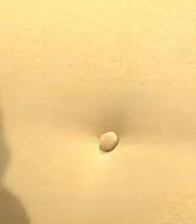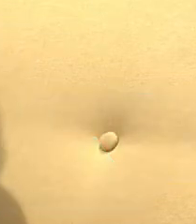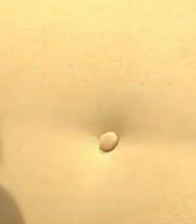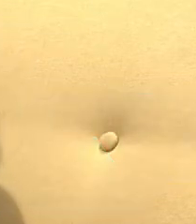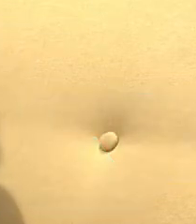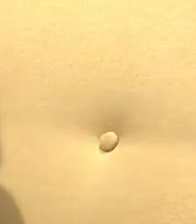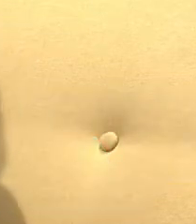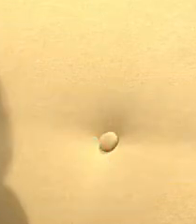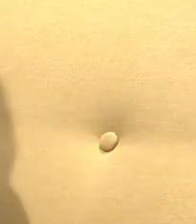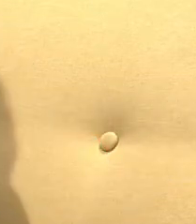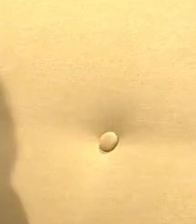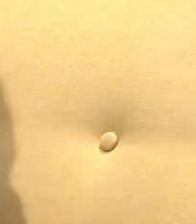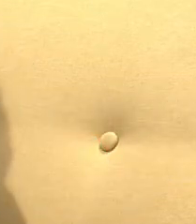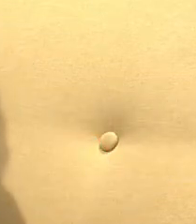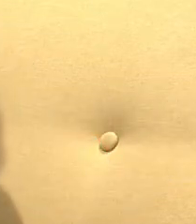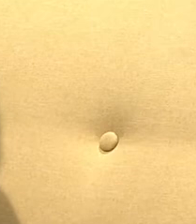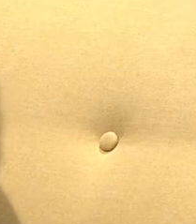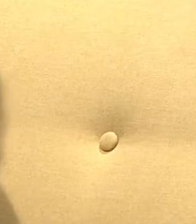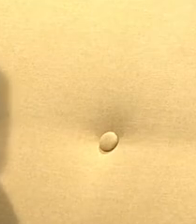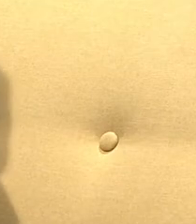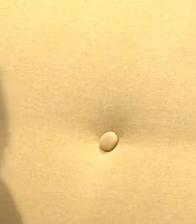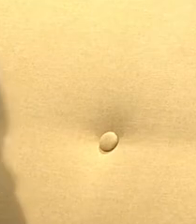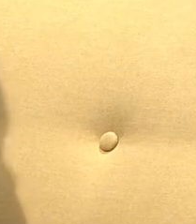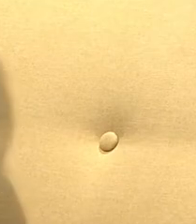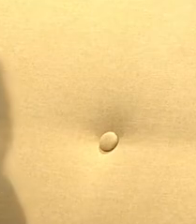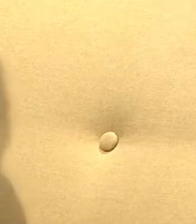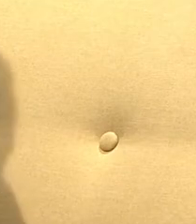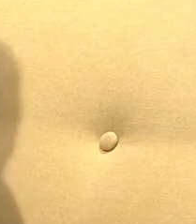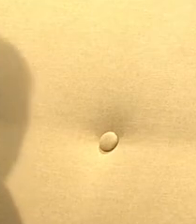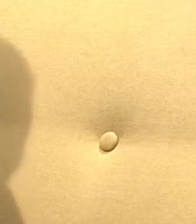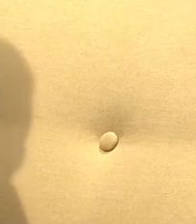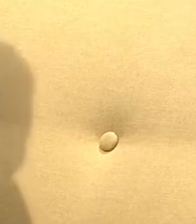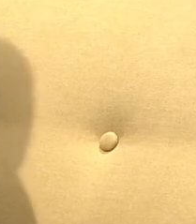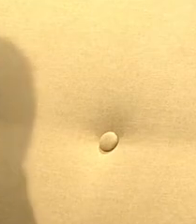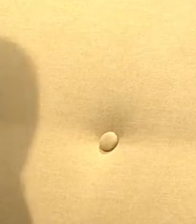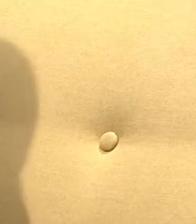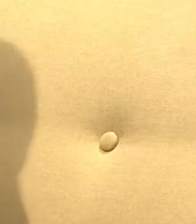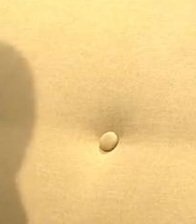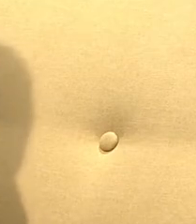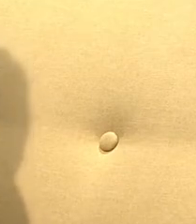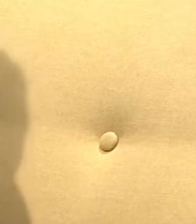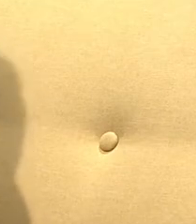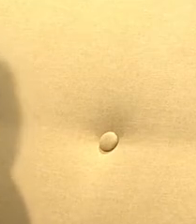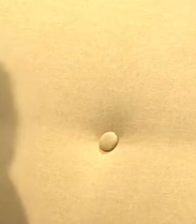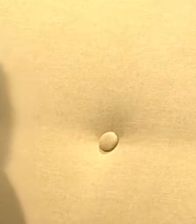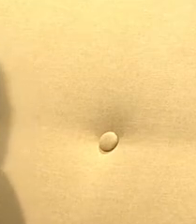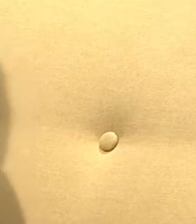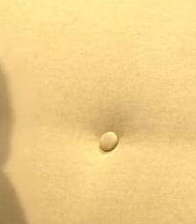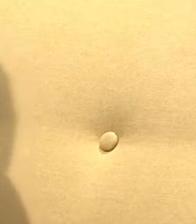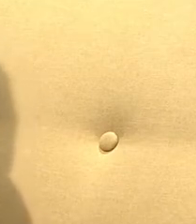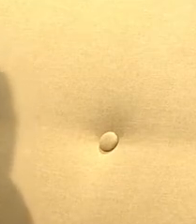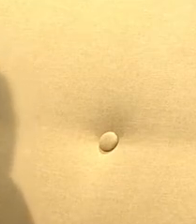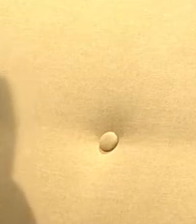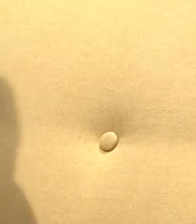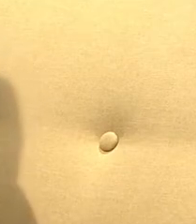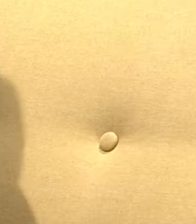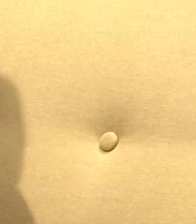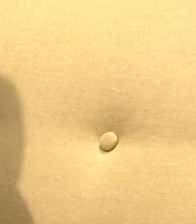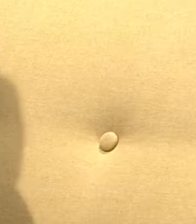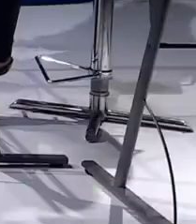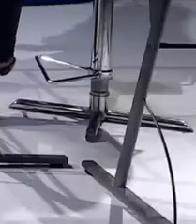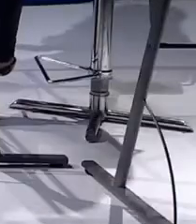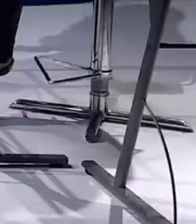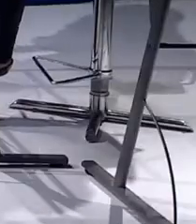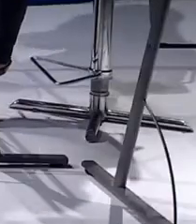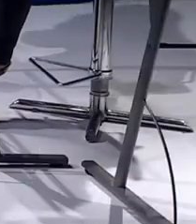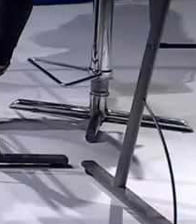que las leyes lo piden. Entonces sí, esa fue nuestra experiencia, sí. Okay, bueno, yo me imagino que